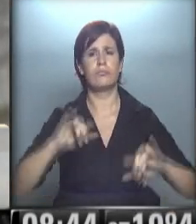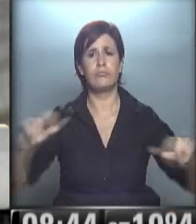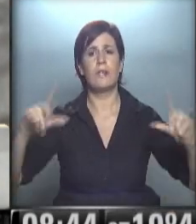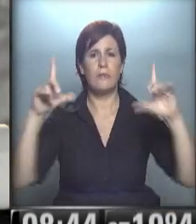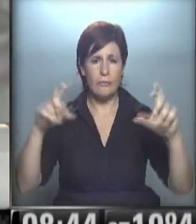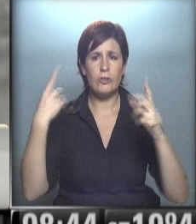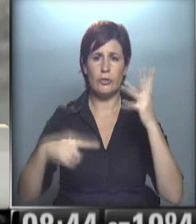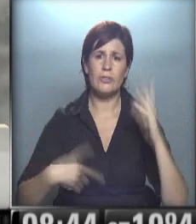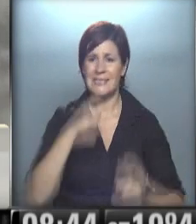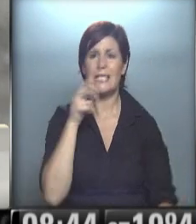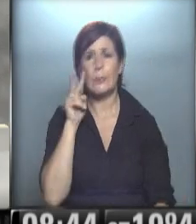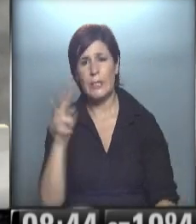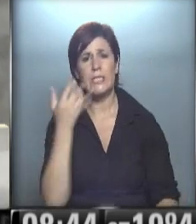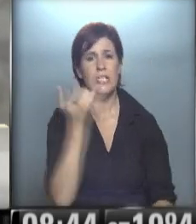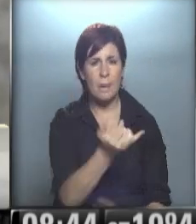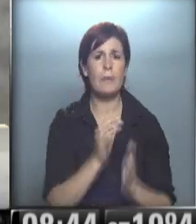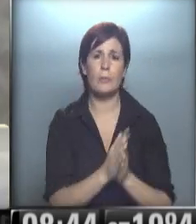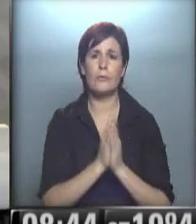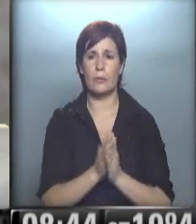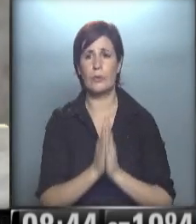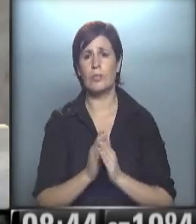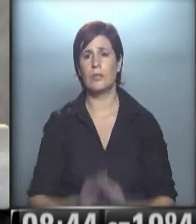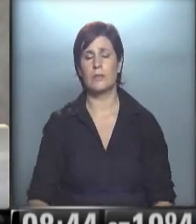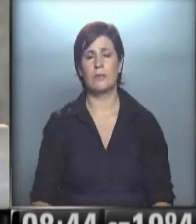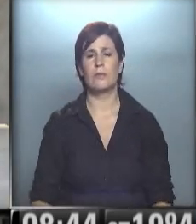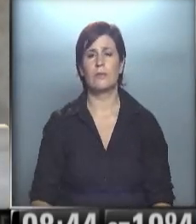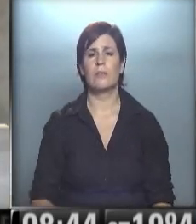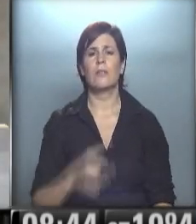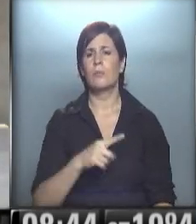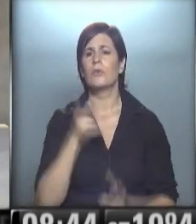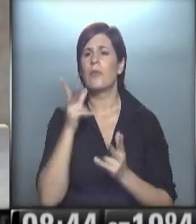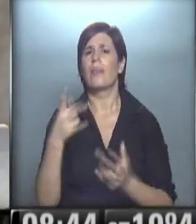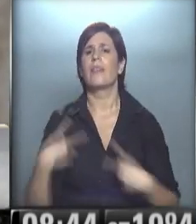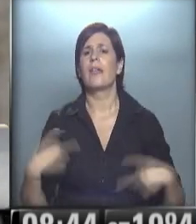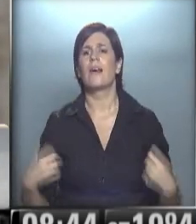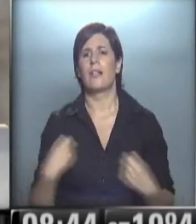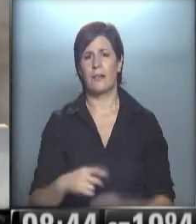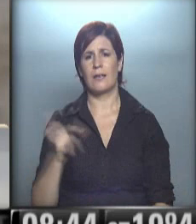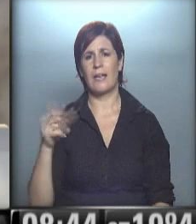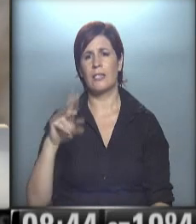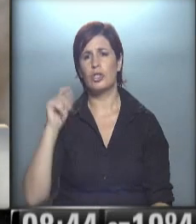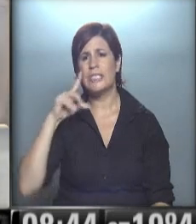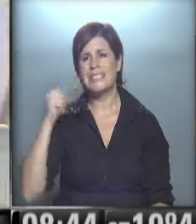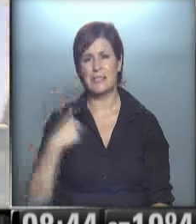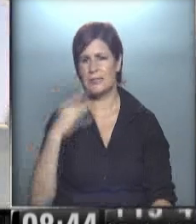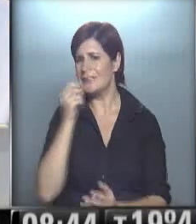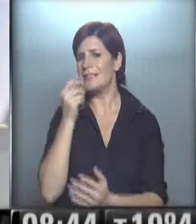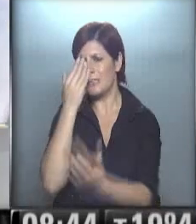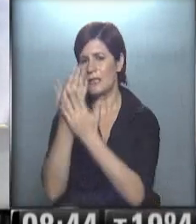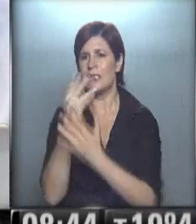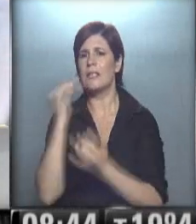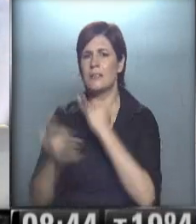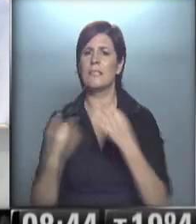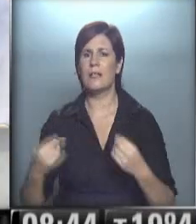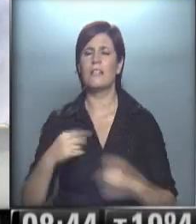ver, que llamen. ¿Qué le dirías a Carolina si tuviera la oportunidad de verte ahora? Carolina,